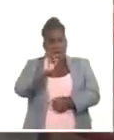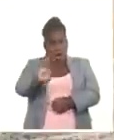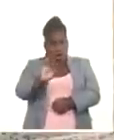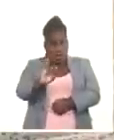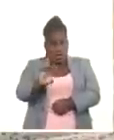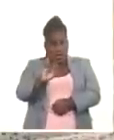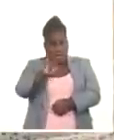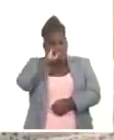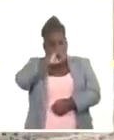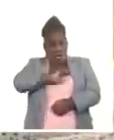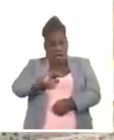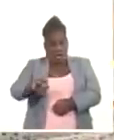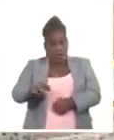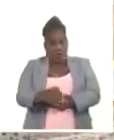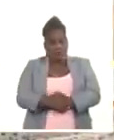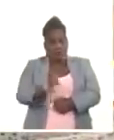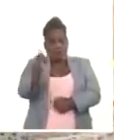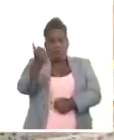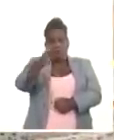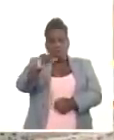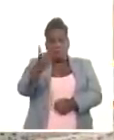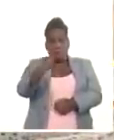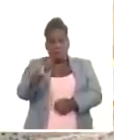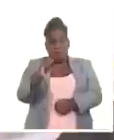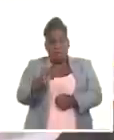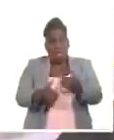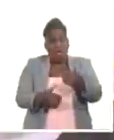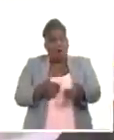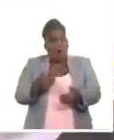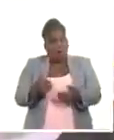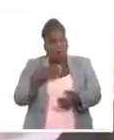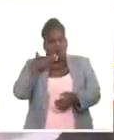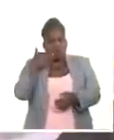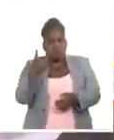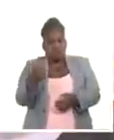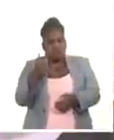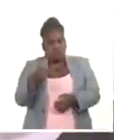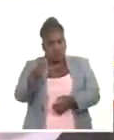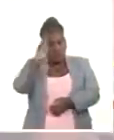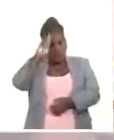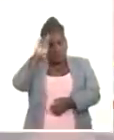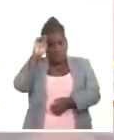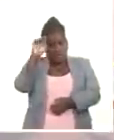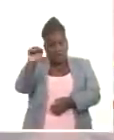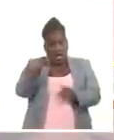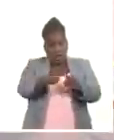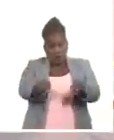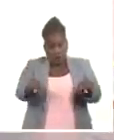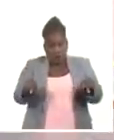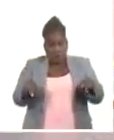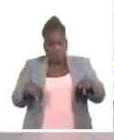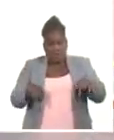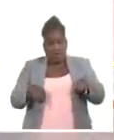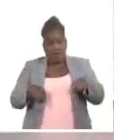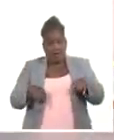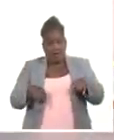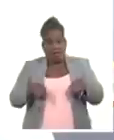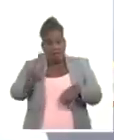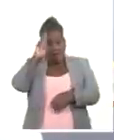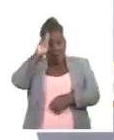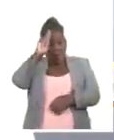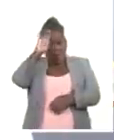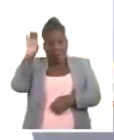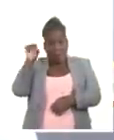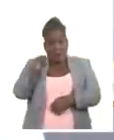tenemos 10 pacientes que evolucionan satisfactoriamente, que se encuentran ingresadas en nuestras salas de hospitalización,